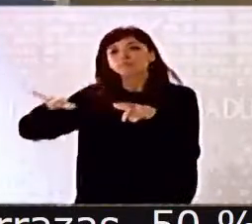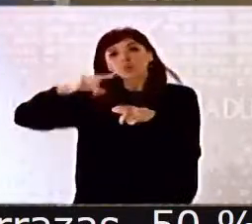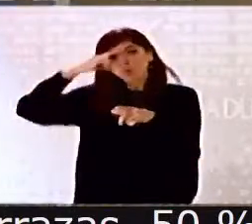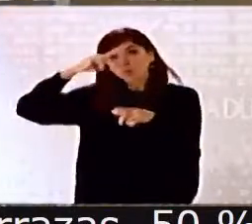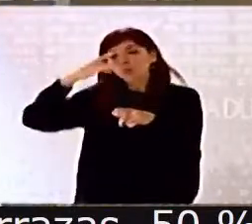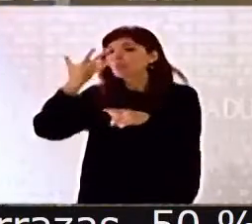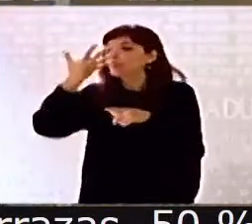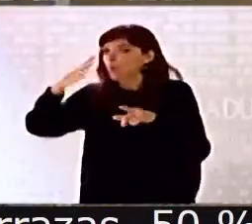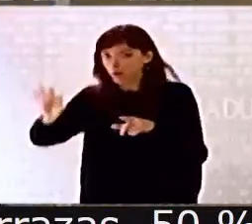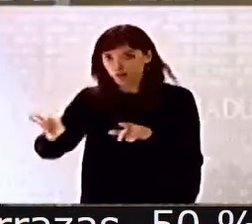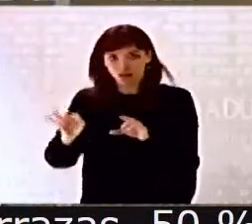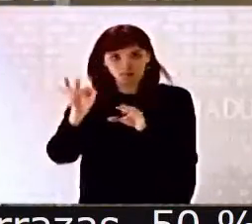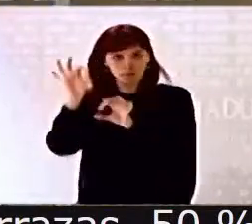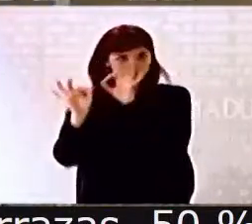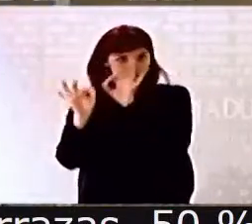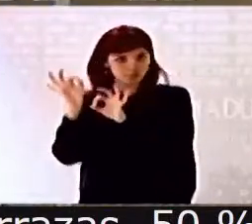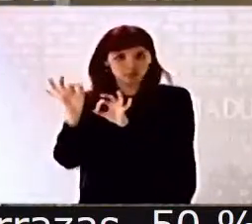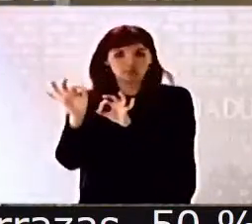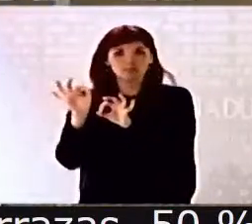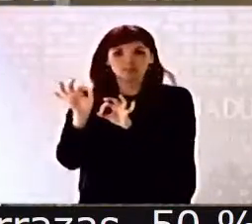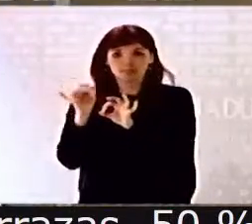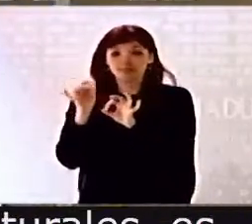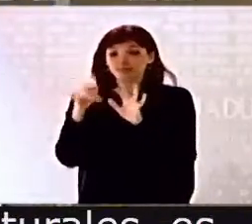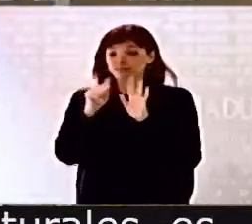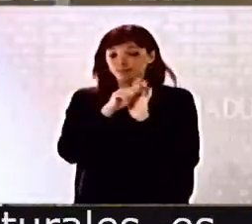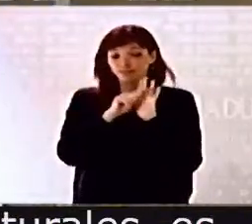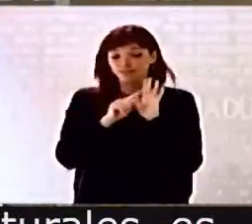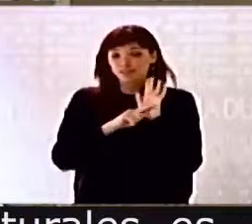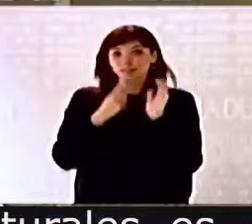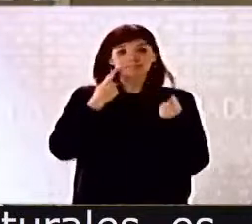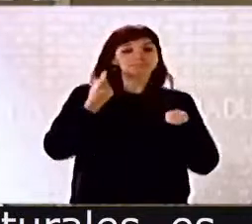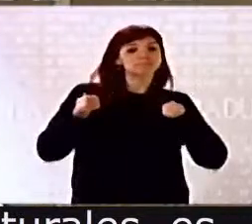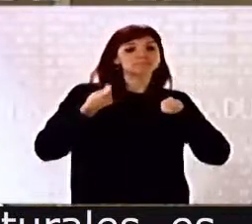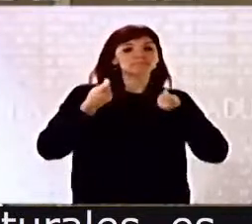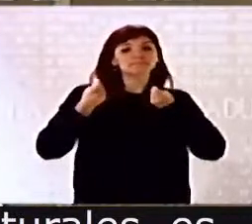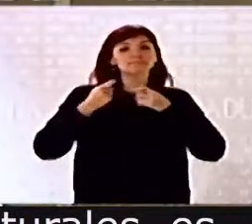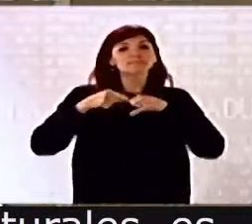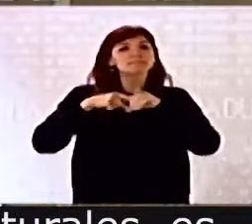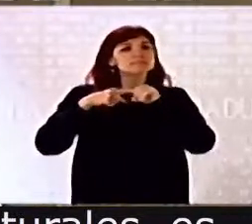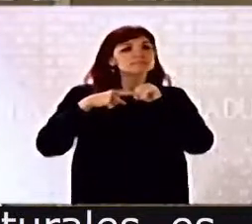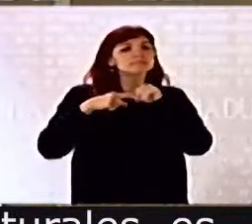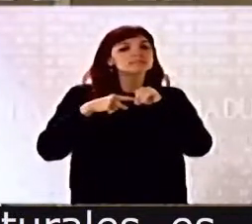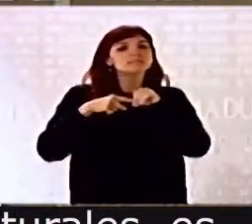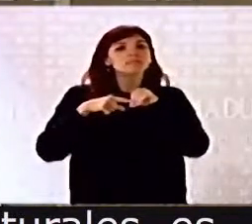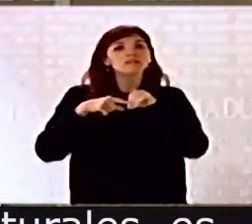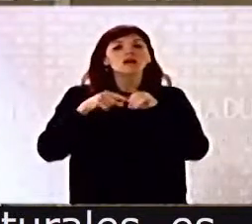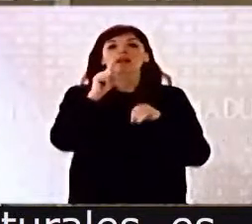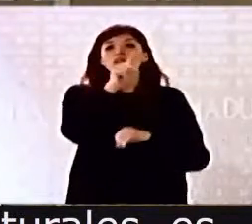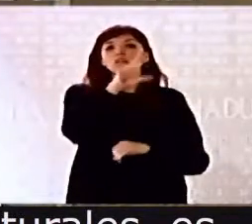Es decir, estas medidas de control de aforo los aplicaremos a esos